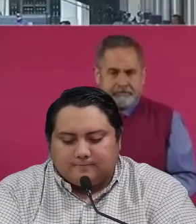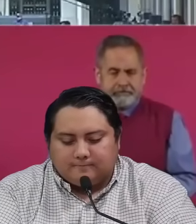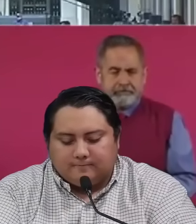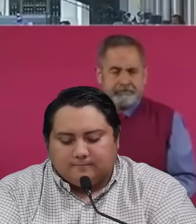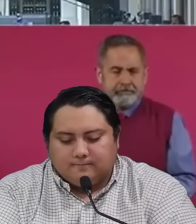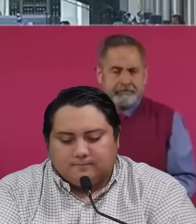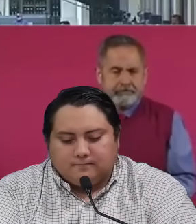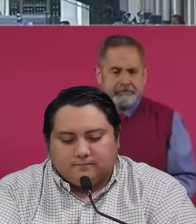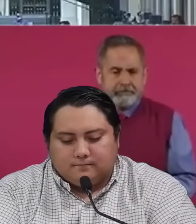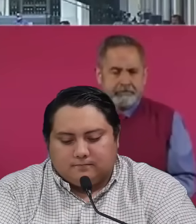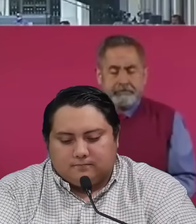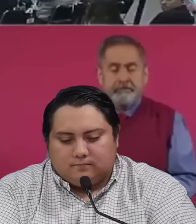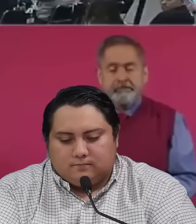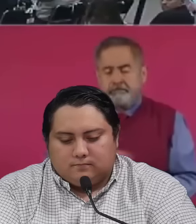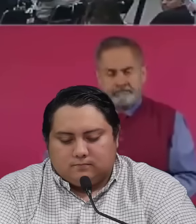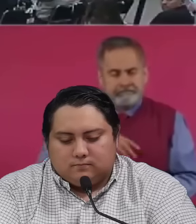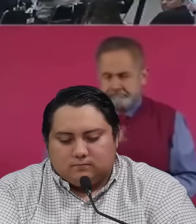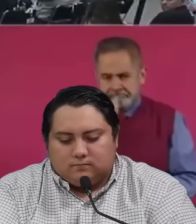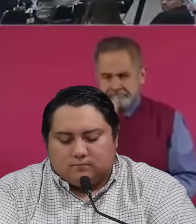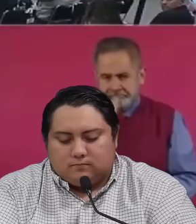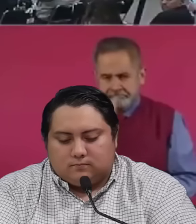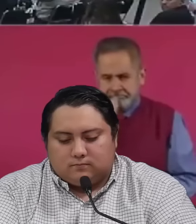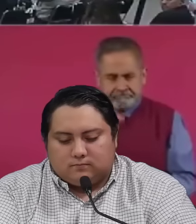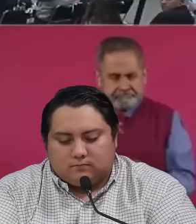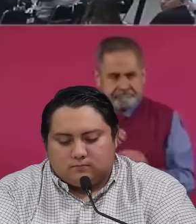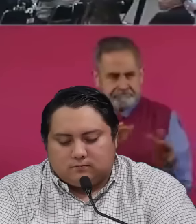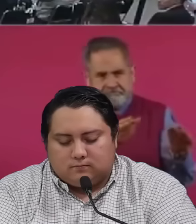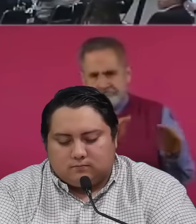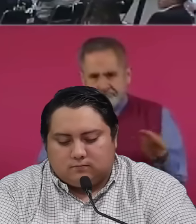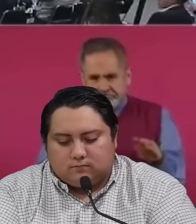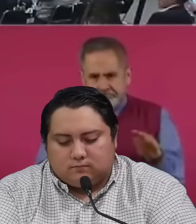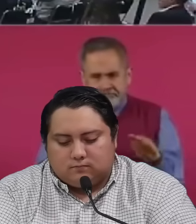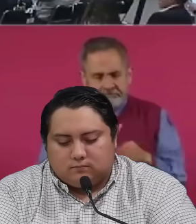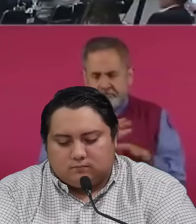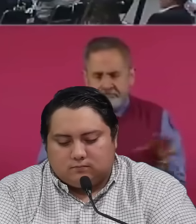detención? Todavía no se tiene